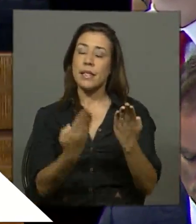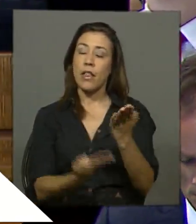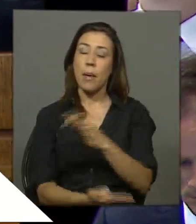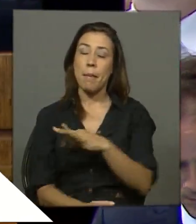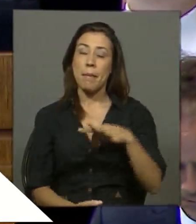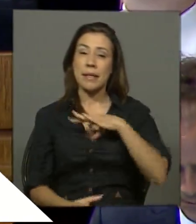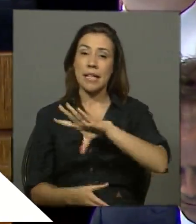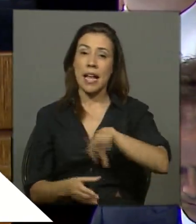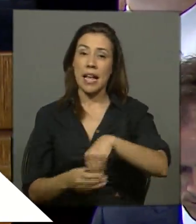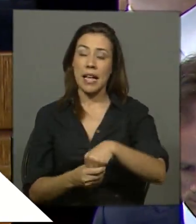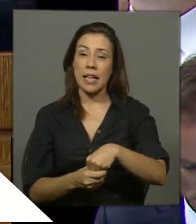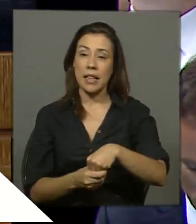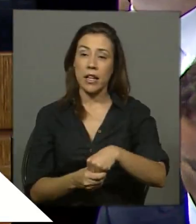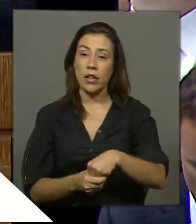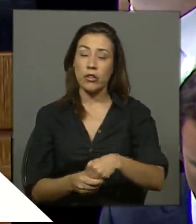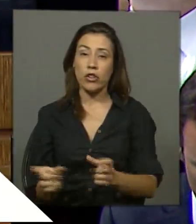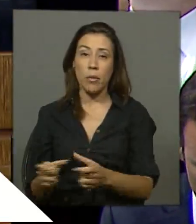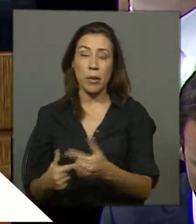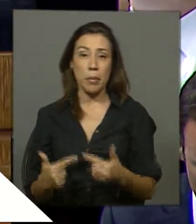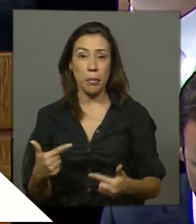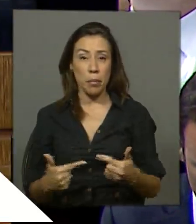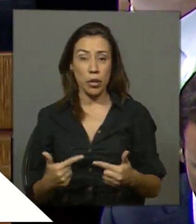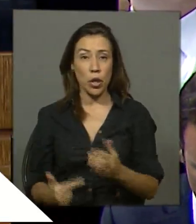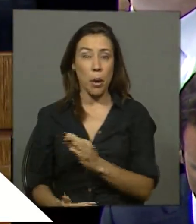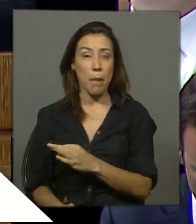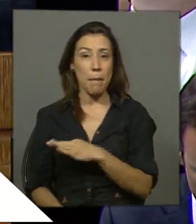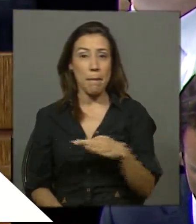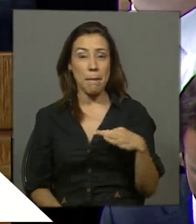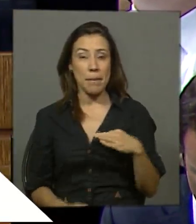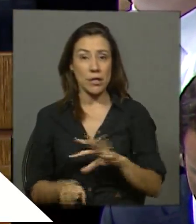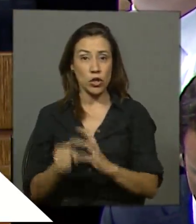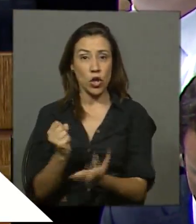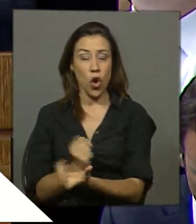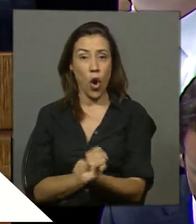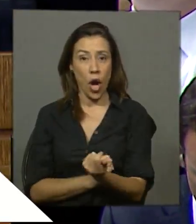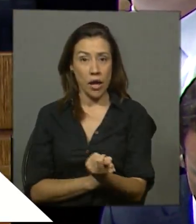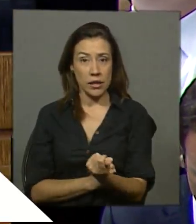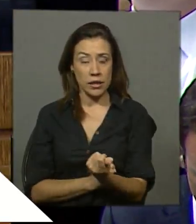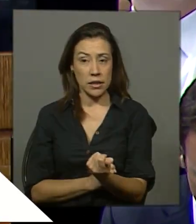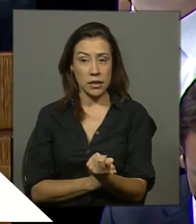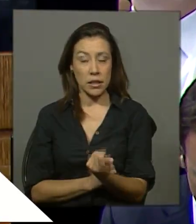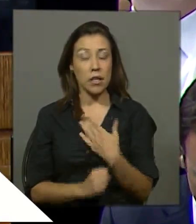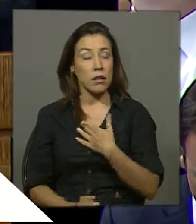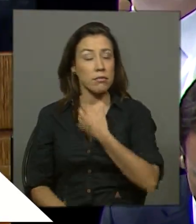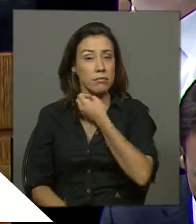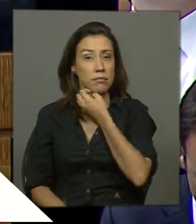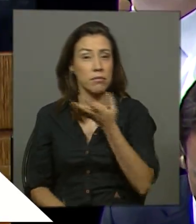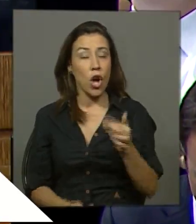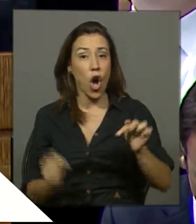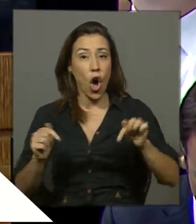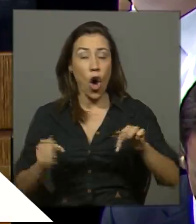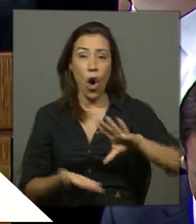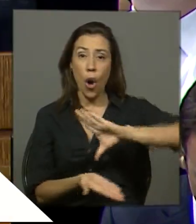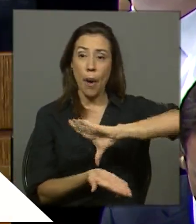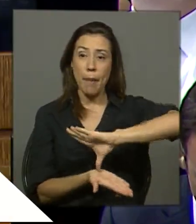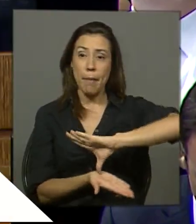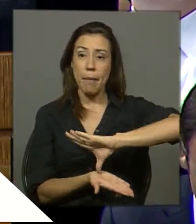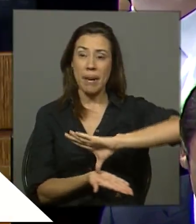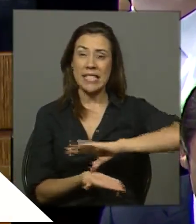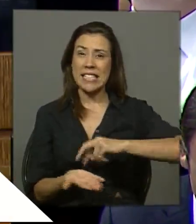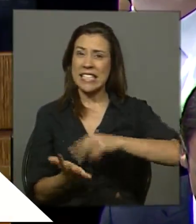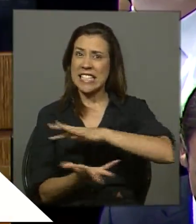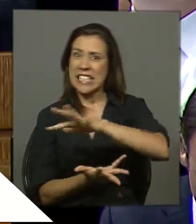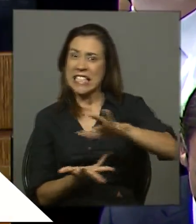ministro del interior al comité político al ministro de hacienda y decir que hoy el país está en